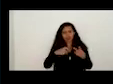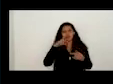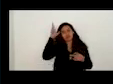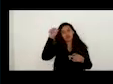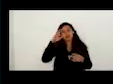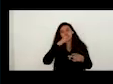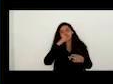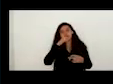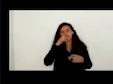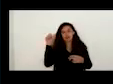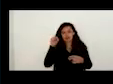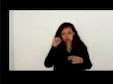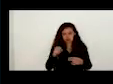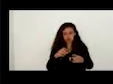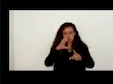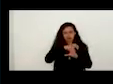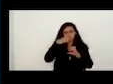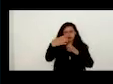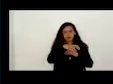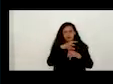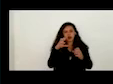brócoli, coliflor.